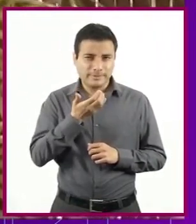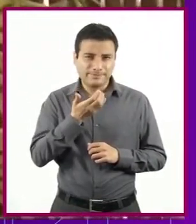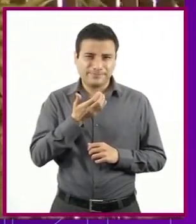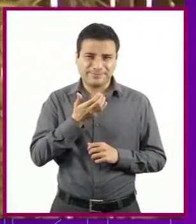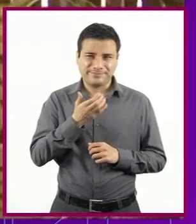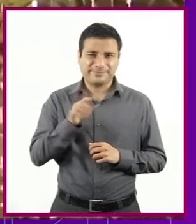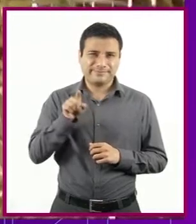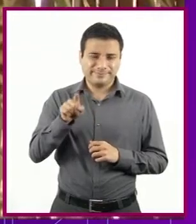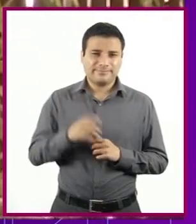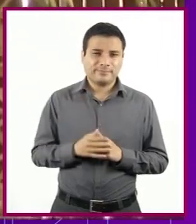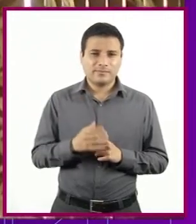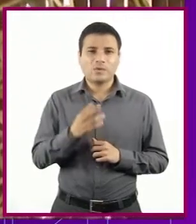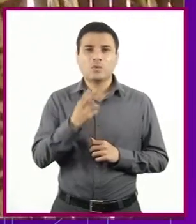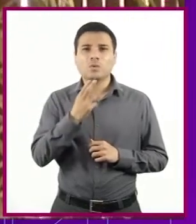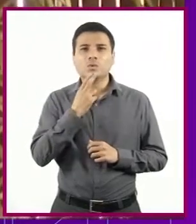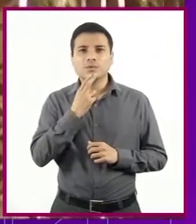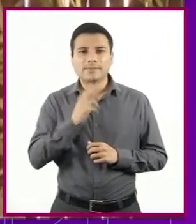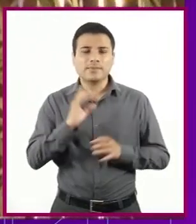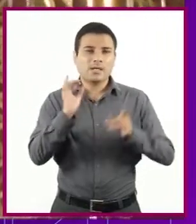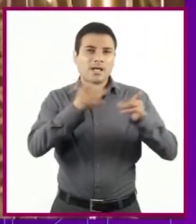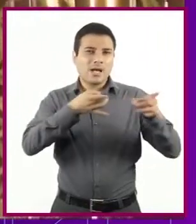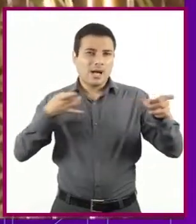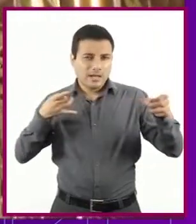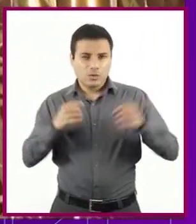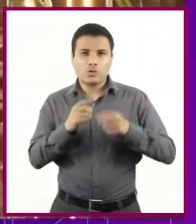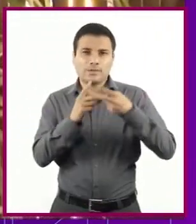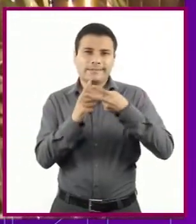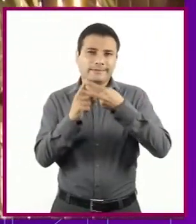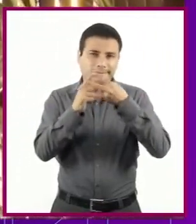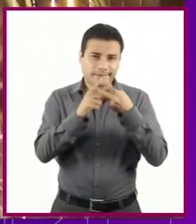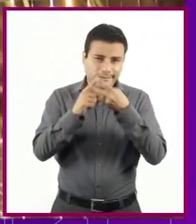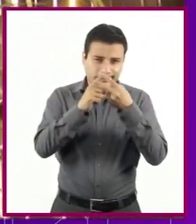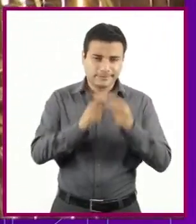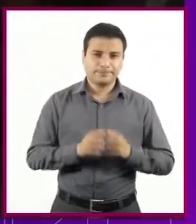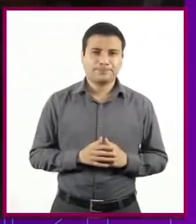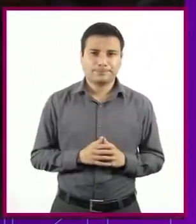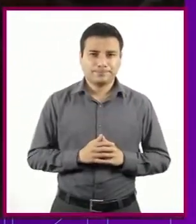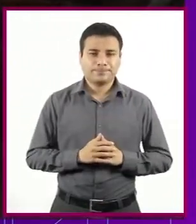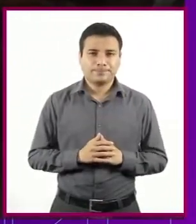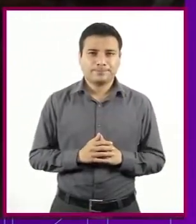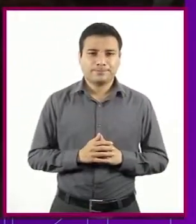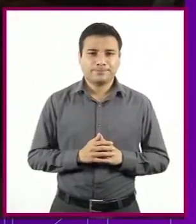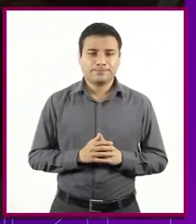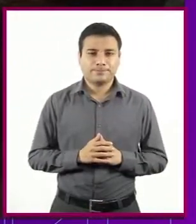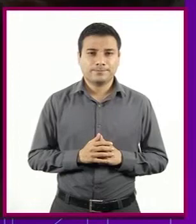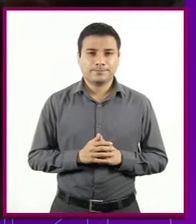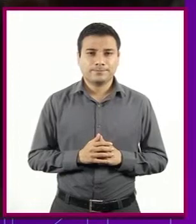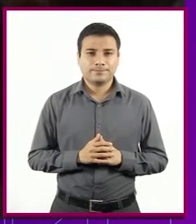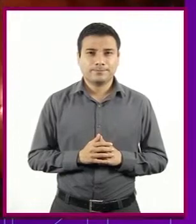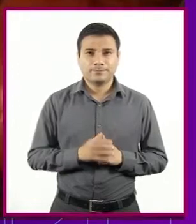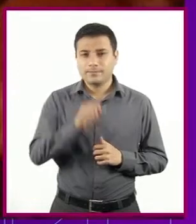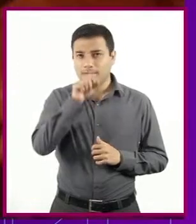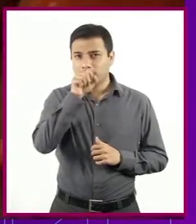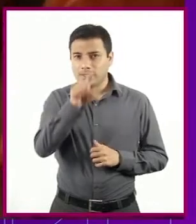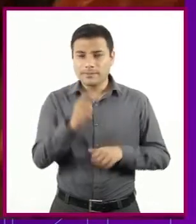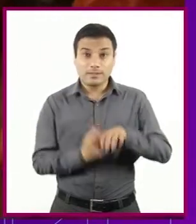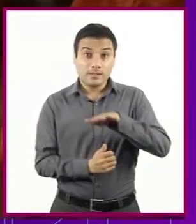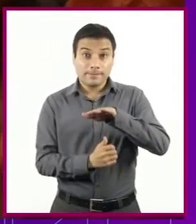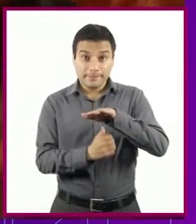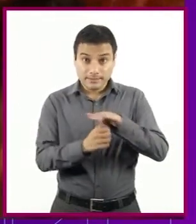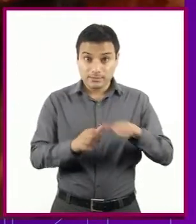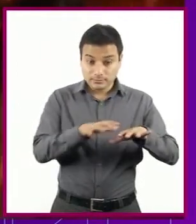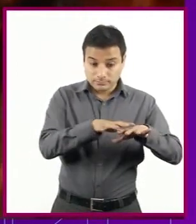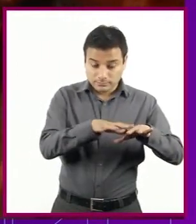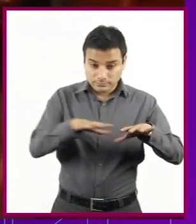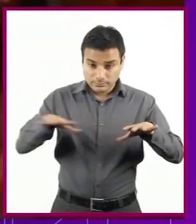El arco y sus estrellas hacen las veces de bóveda celeste, al tiempo que la superficie de la mesa donde se colocan